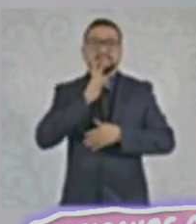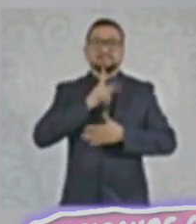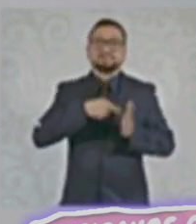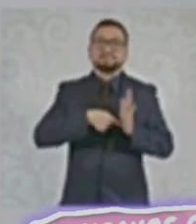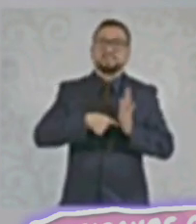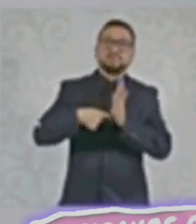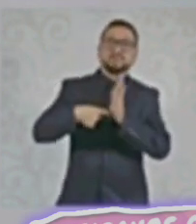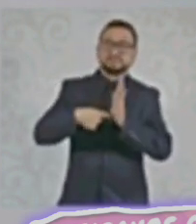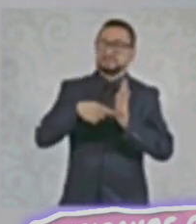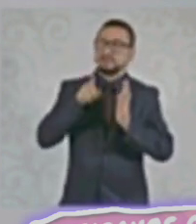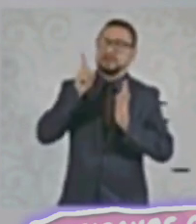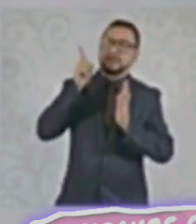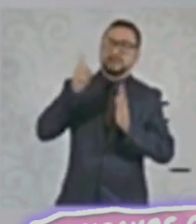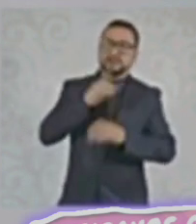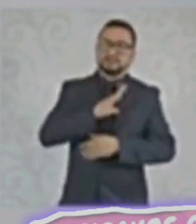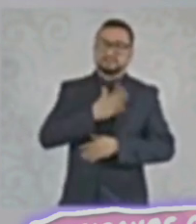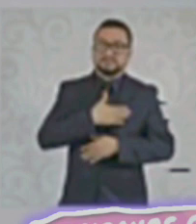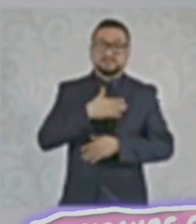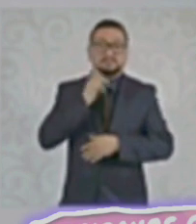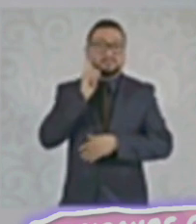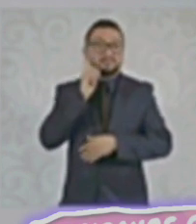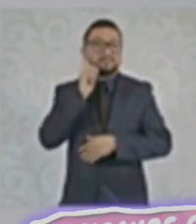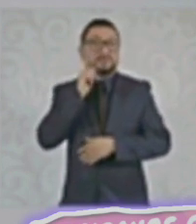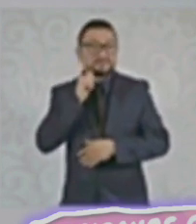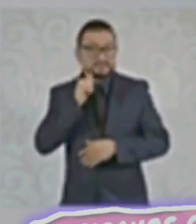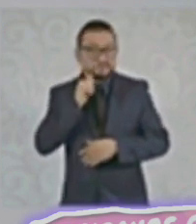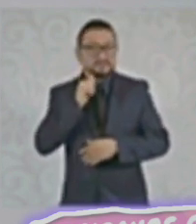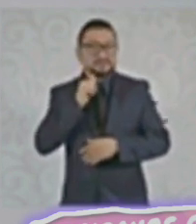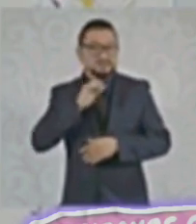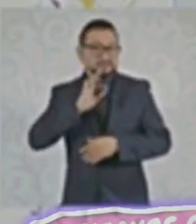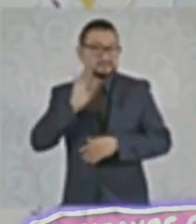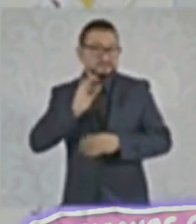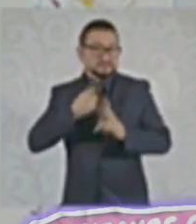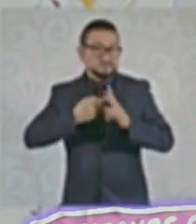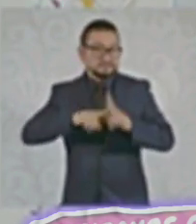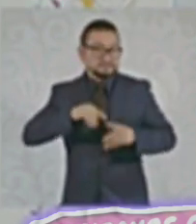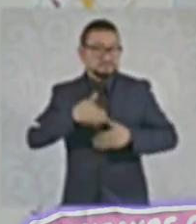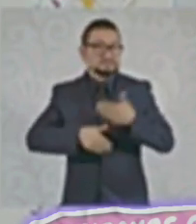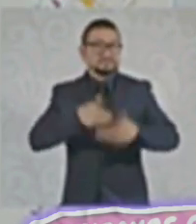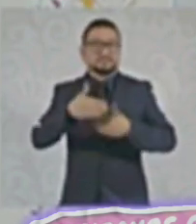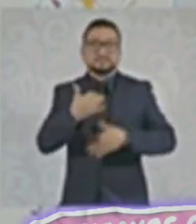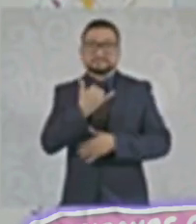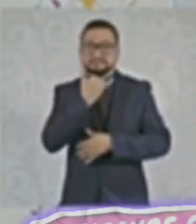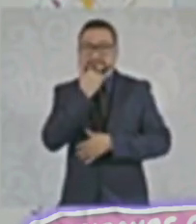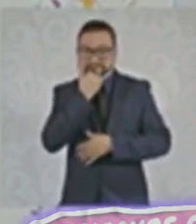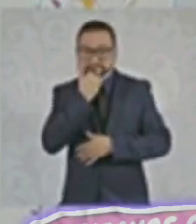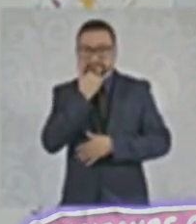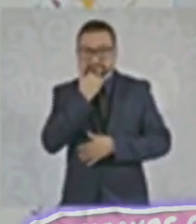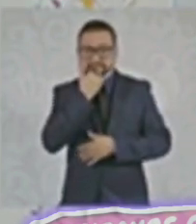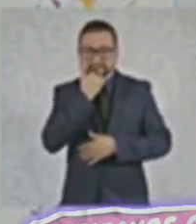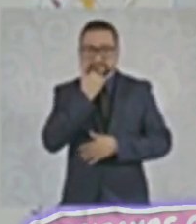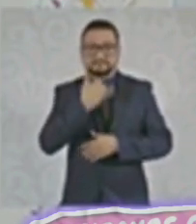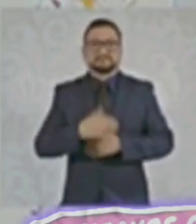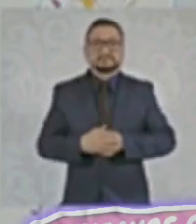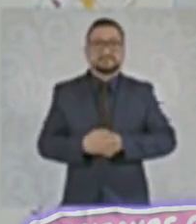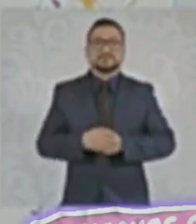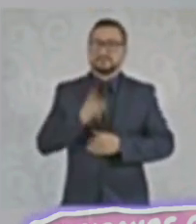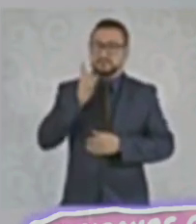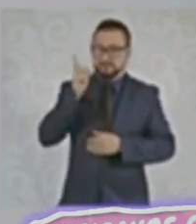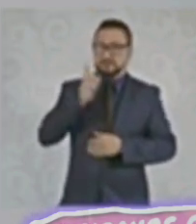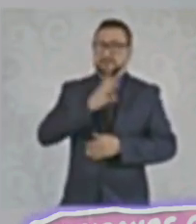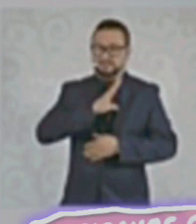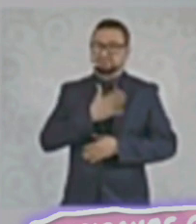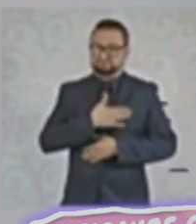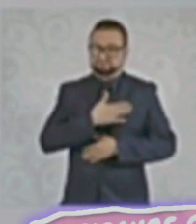se anima el día de mañana a iniciar este proceso de disculpa pública